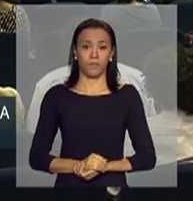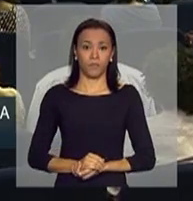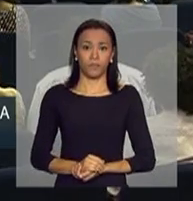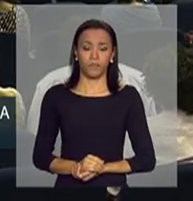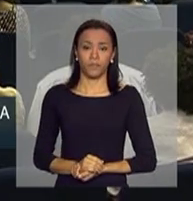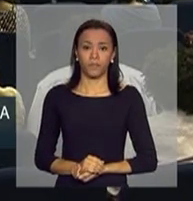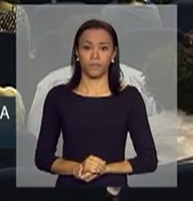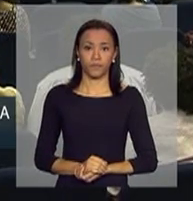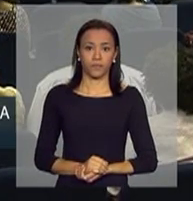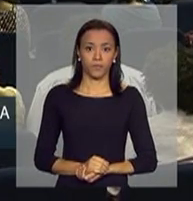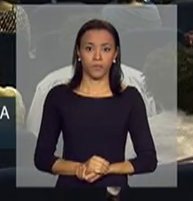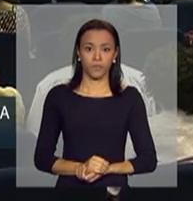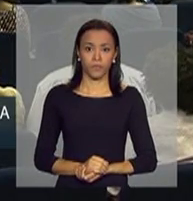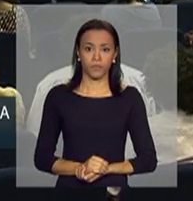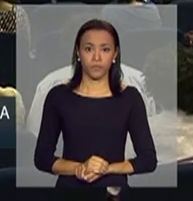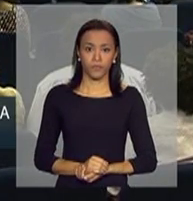comissionados.